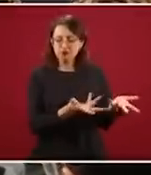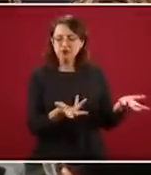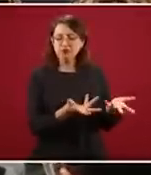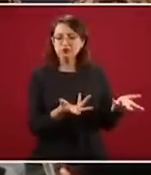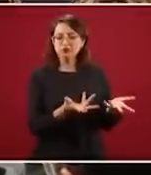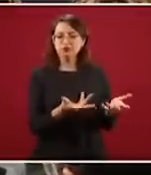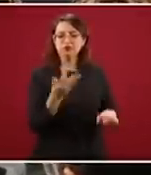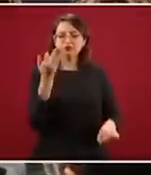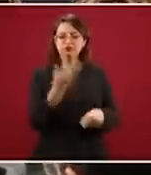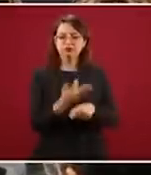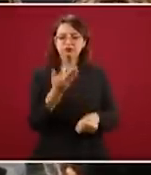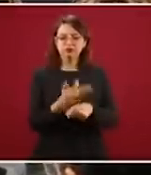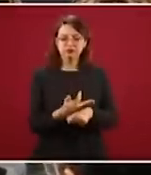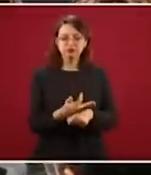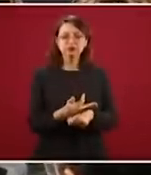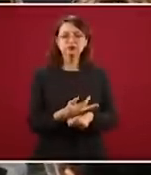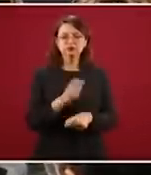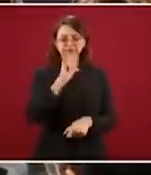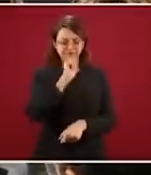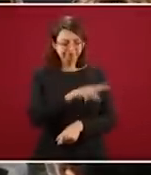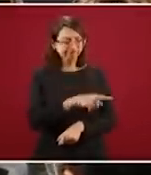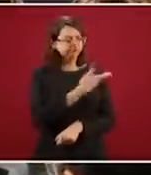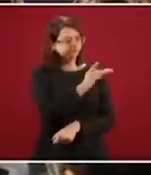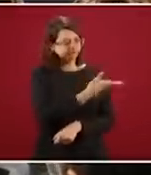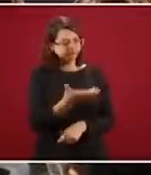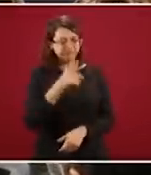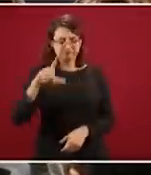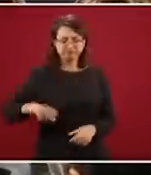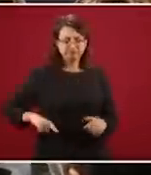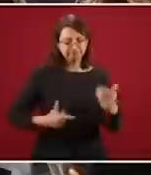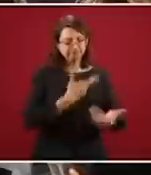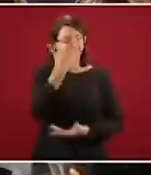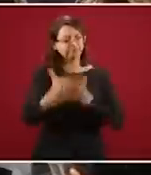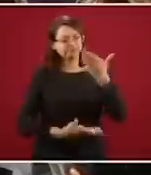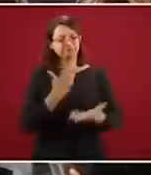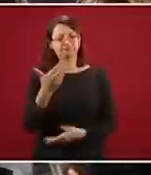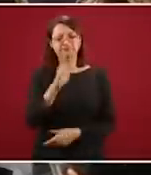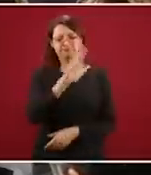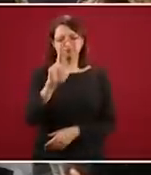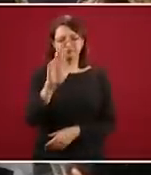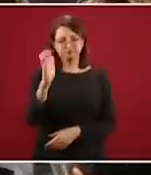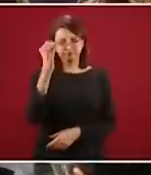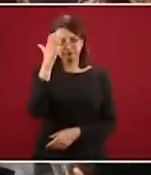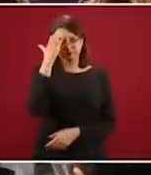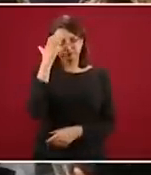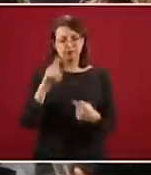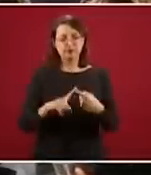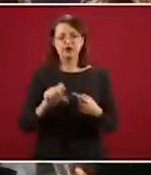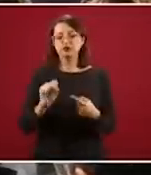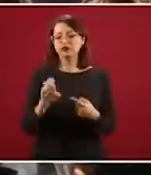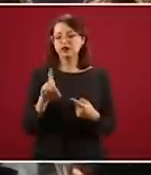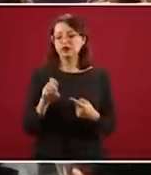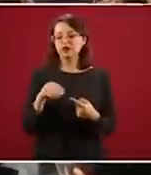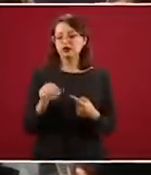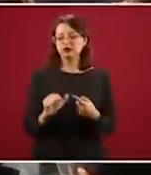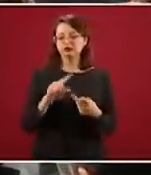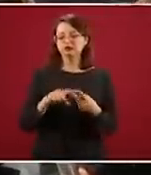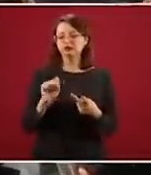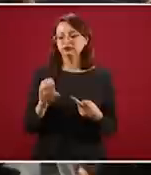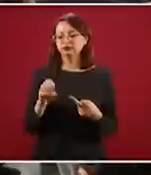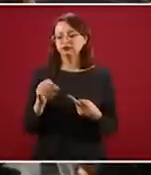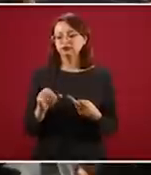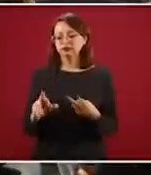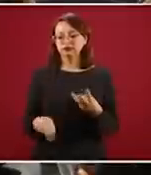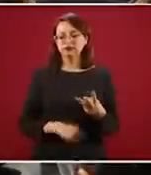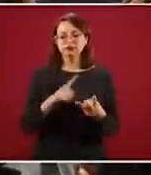es el momento de también reconocerle a todos los servidores públicos, a la Secretaría de Marina, a la Secretaría de la Defensa, a la Secretaría